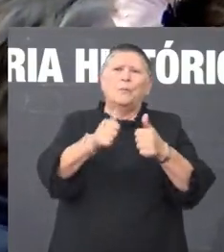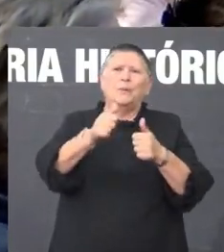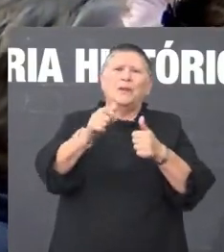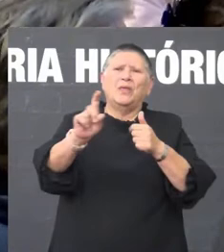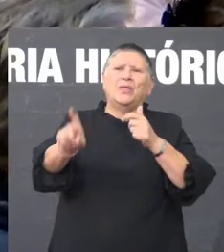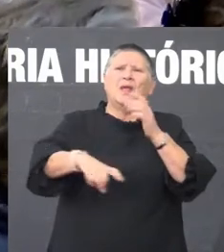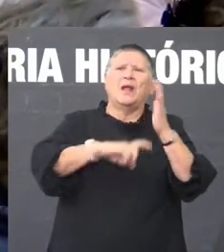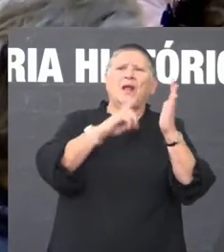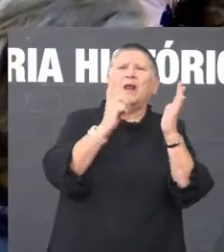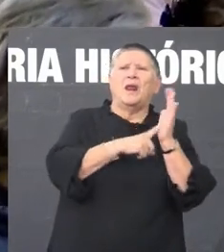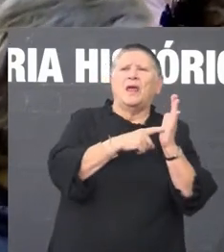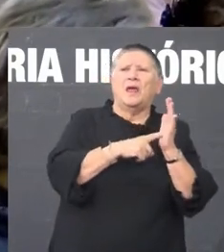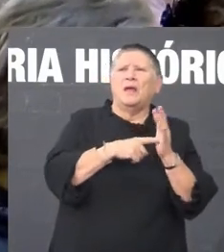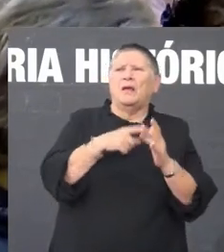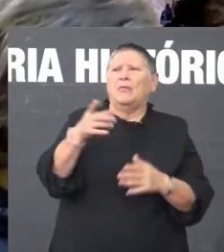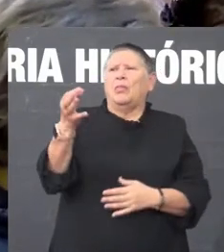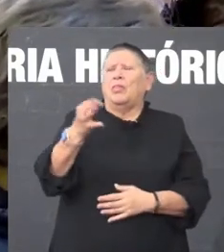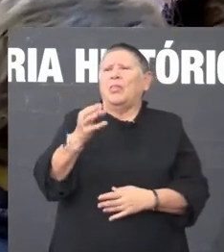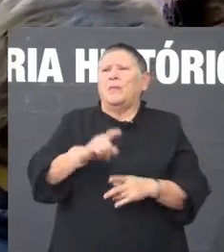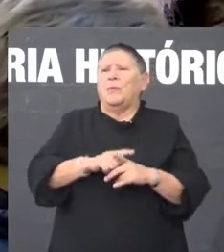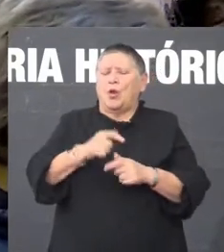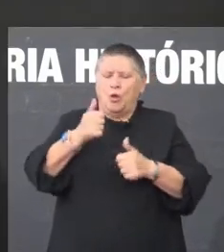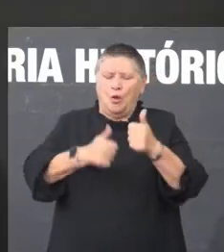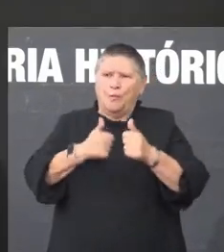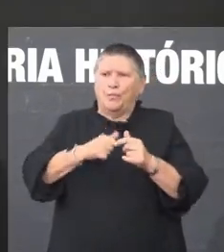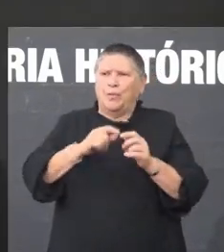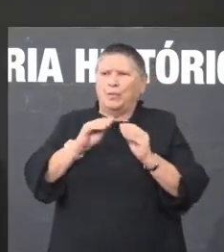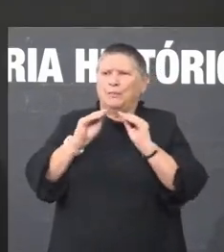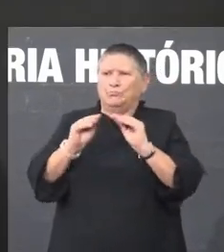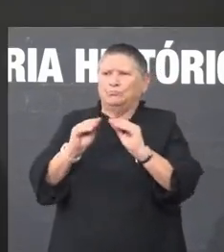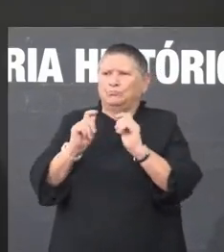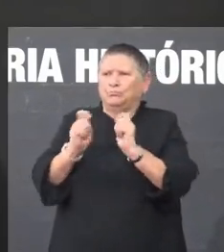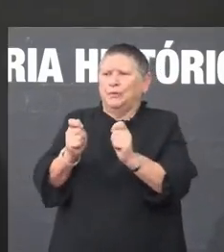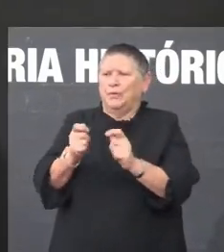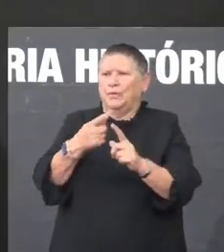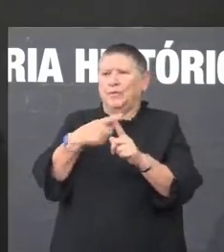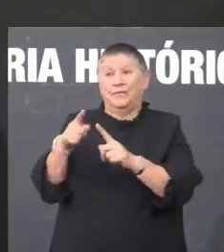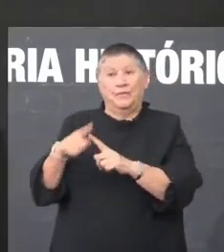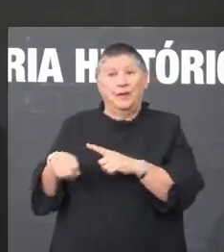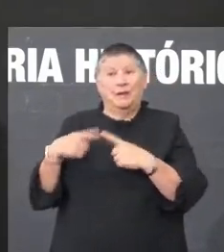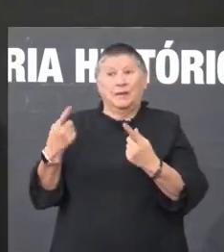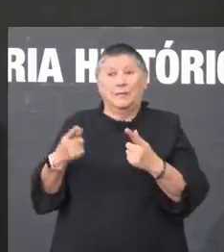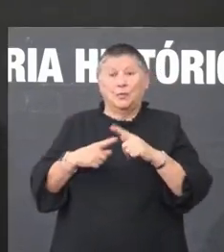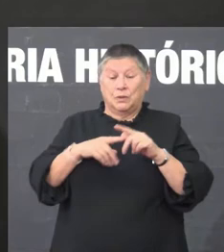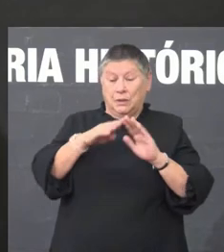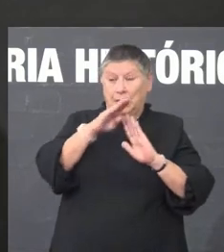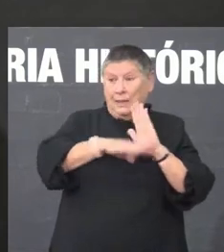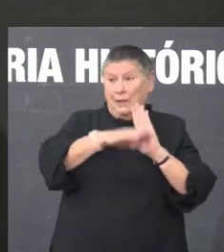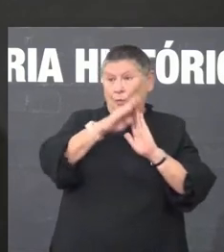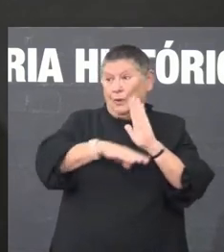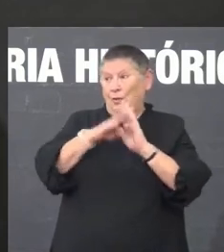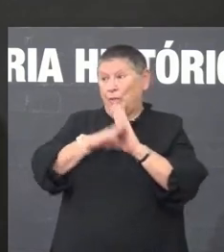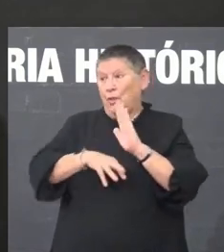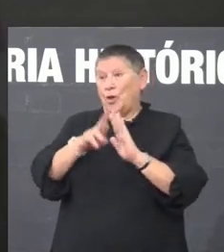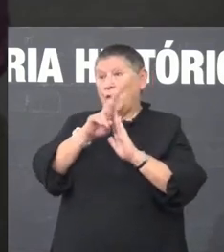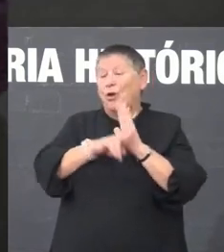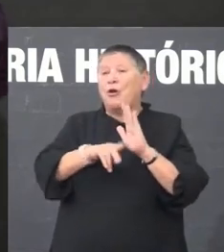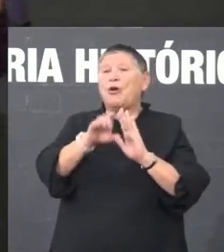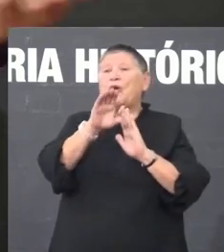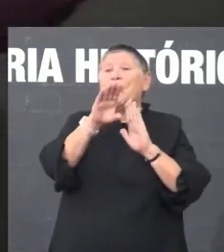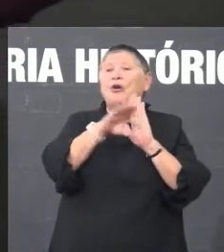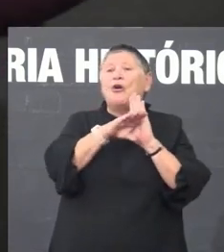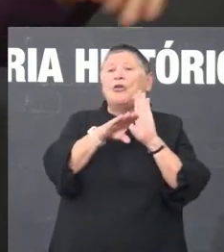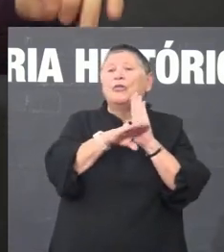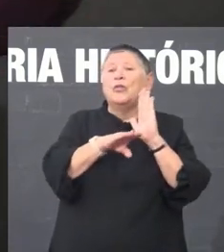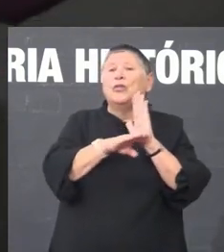en eso. No, tienes que tener otro título competencial. Que va abajo. Luego la regulación que se haga, pues hay que intentar, pues en las condiciones, algo que me hablen de igualdad,